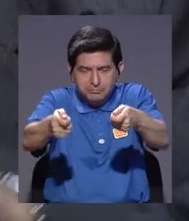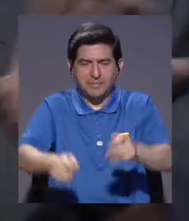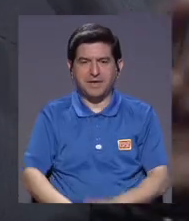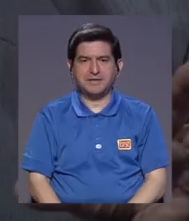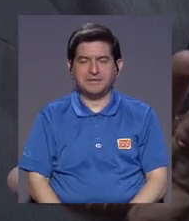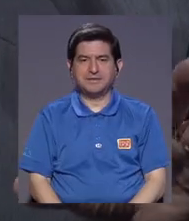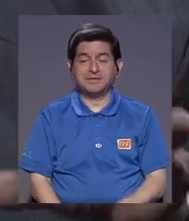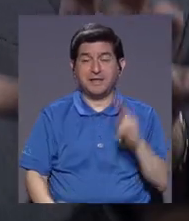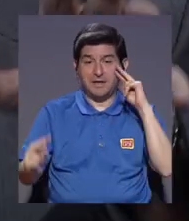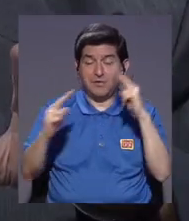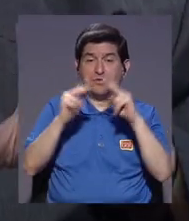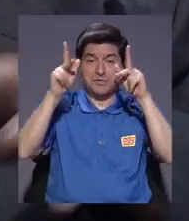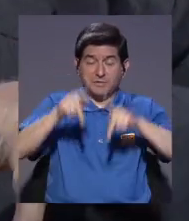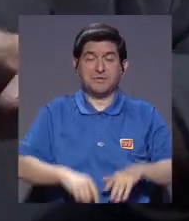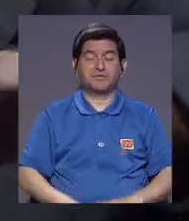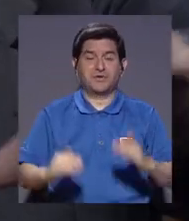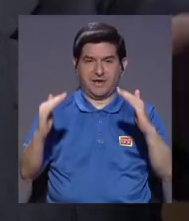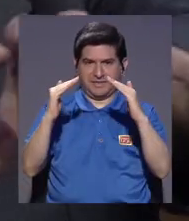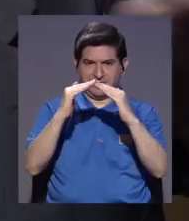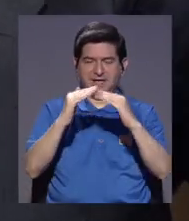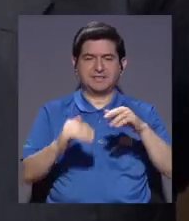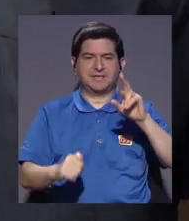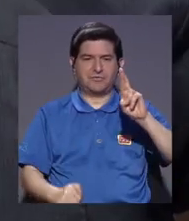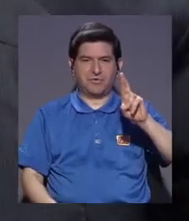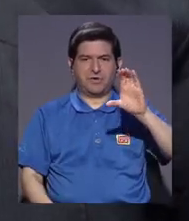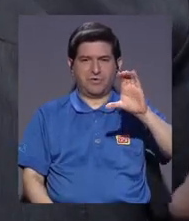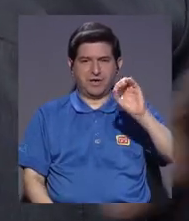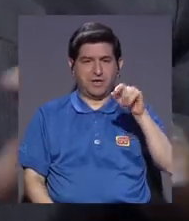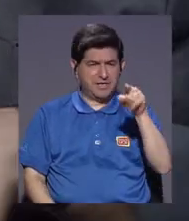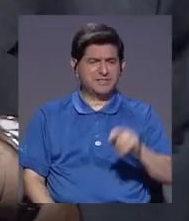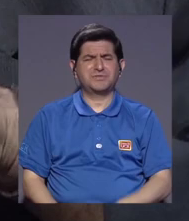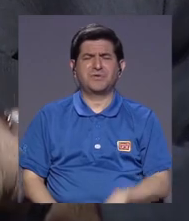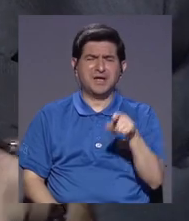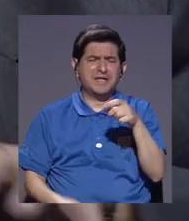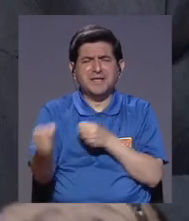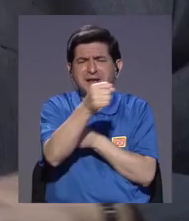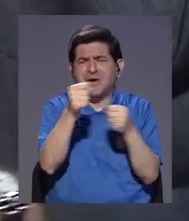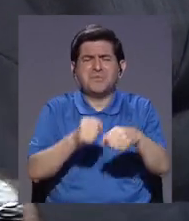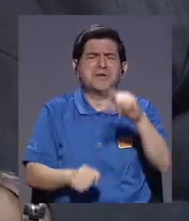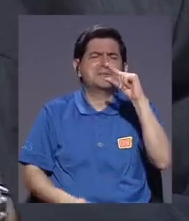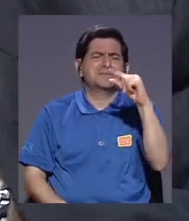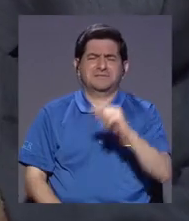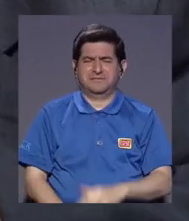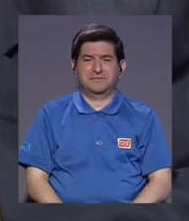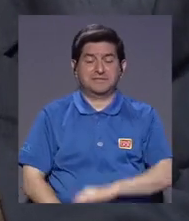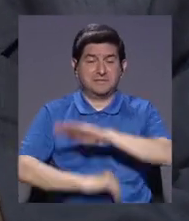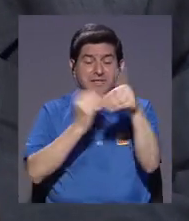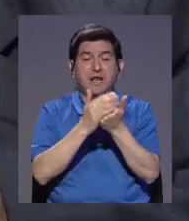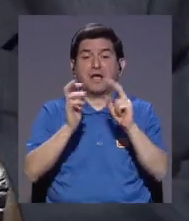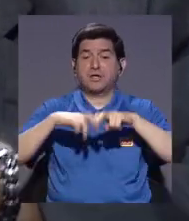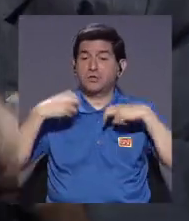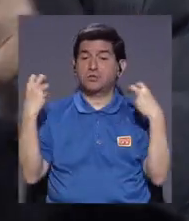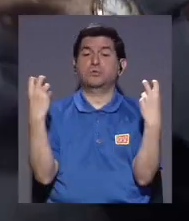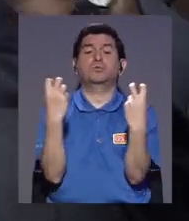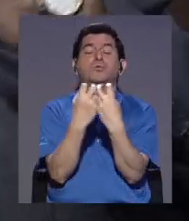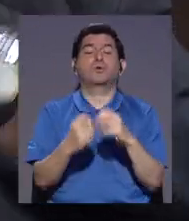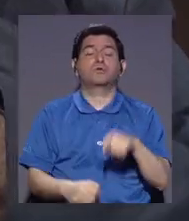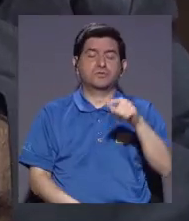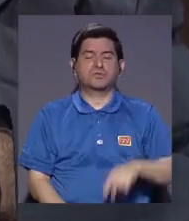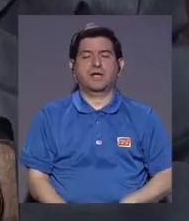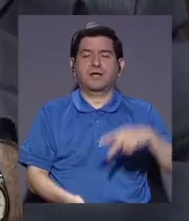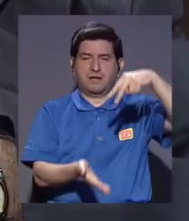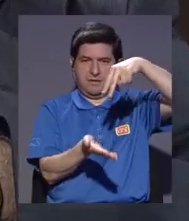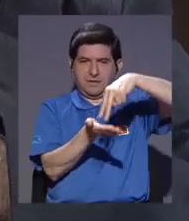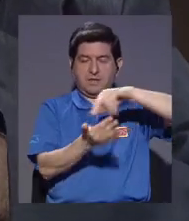y los que conocemos la casa don rodrigo imaginamos la pequeña salita que hay a la entrada y todos sentados allí don rodrigo se